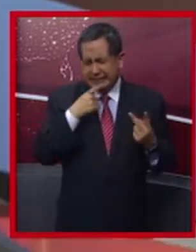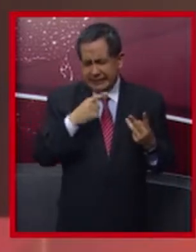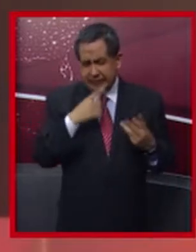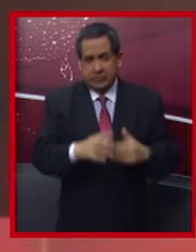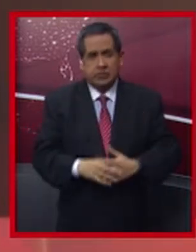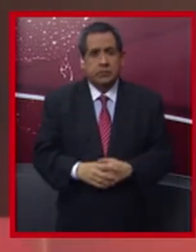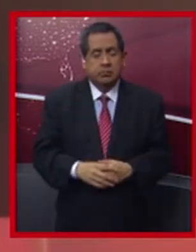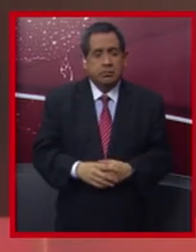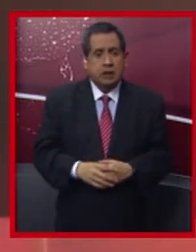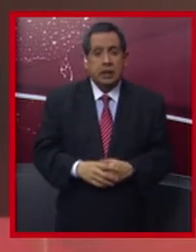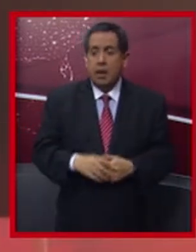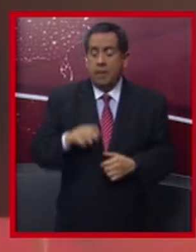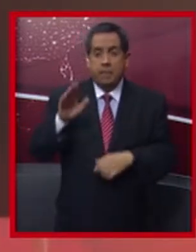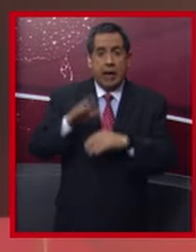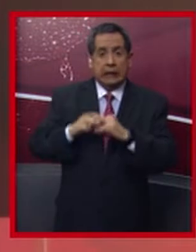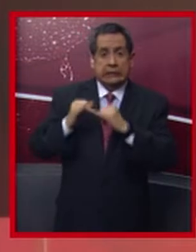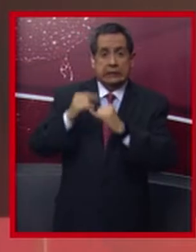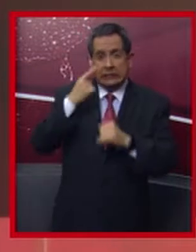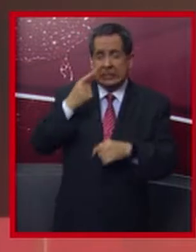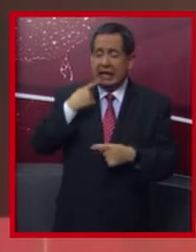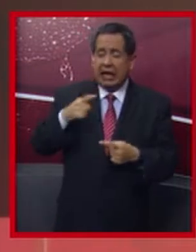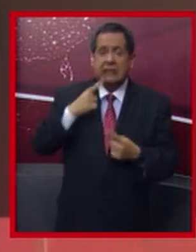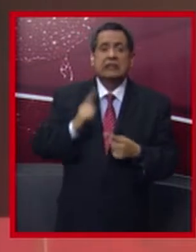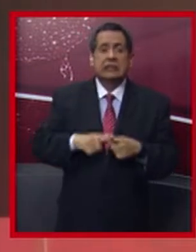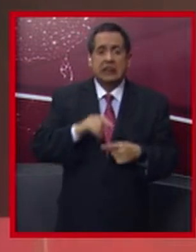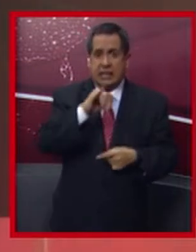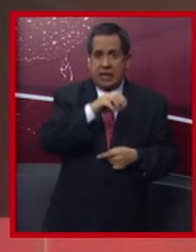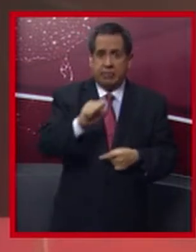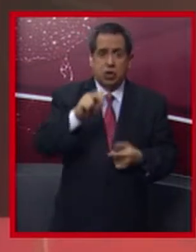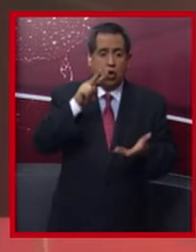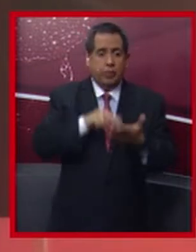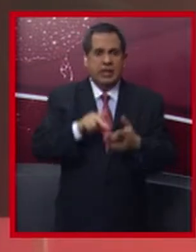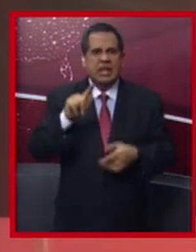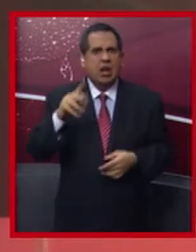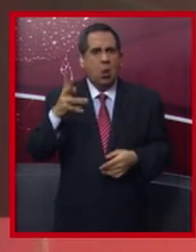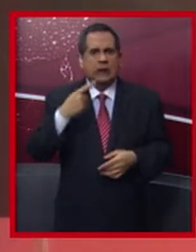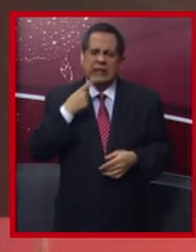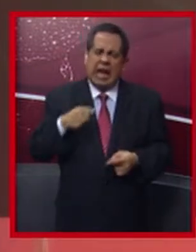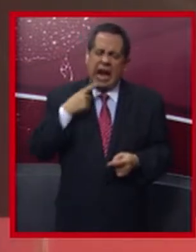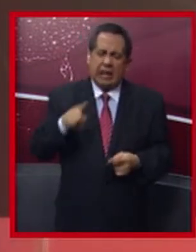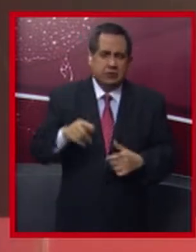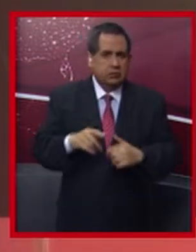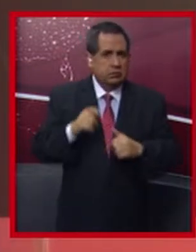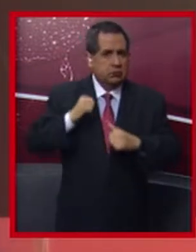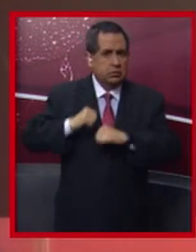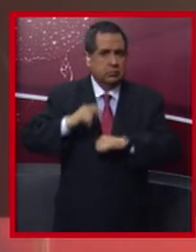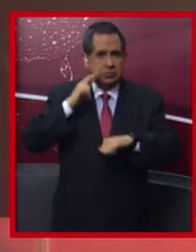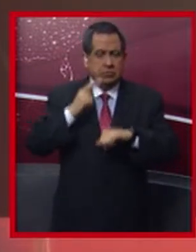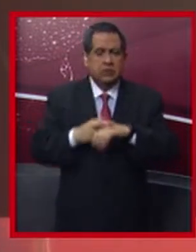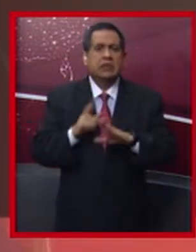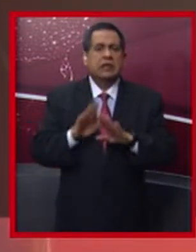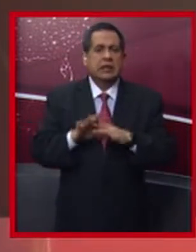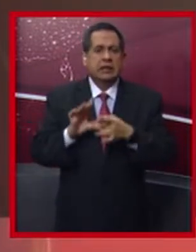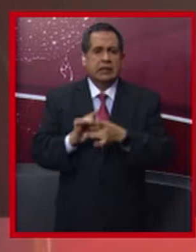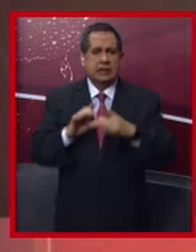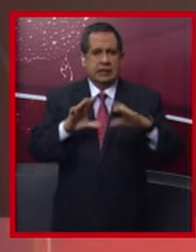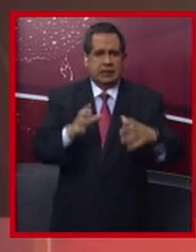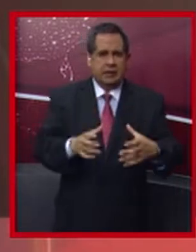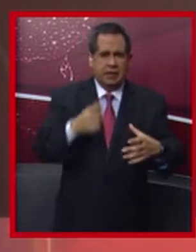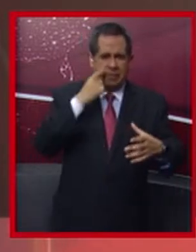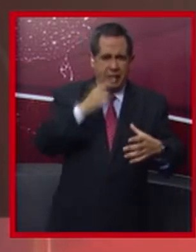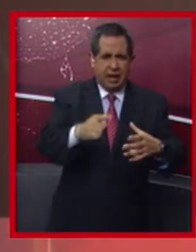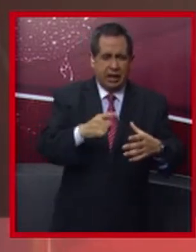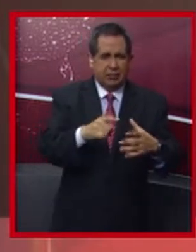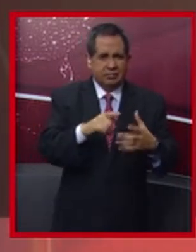Las instituciones con mayor número de quejas fueron el IMSS con 2.074, el órgano administrativo desconcentrado de prevención y